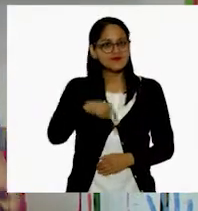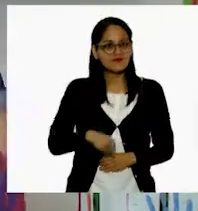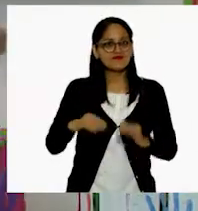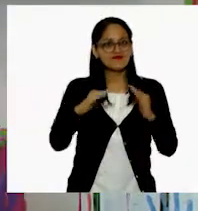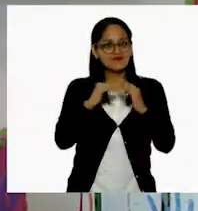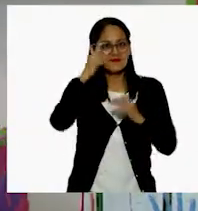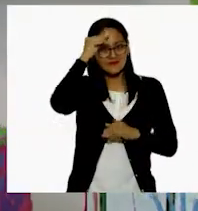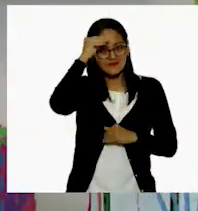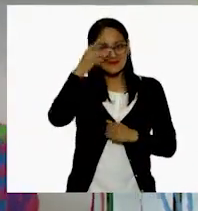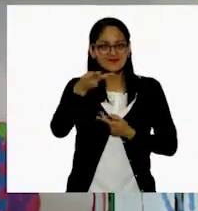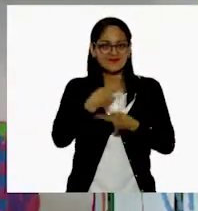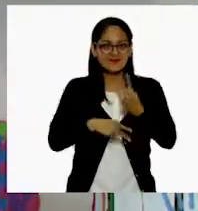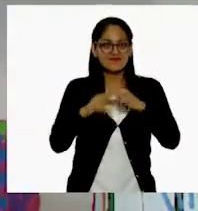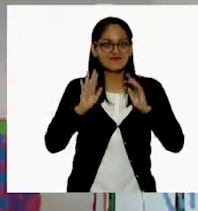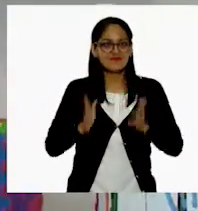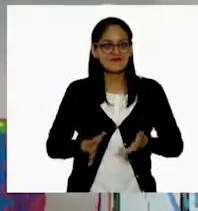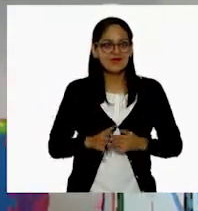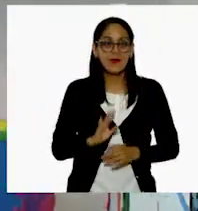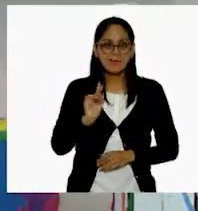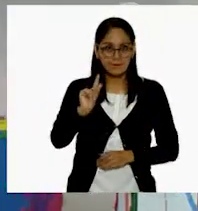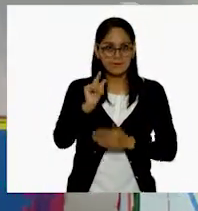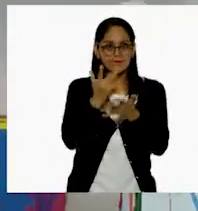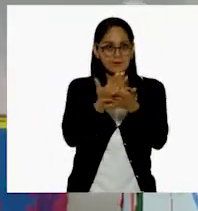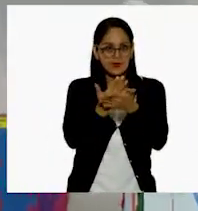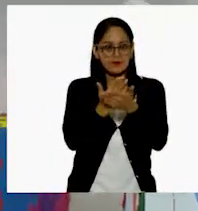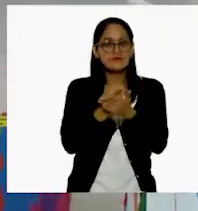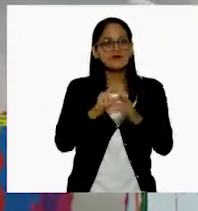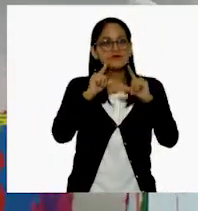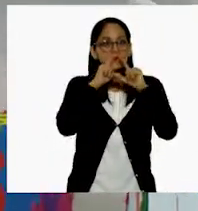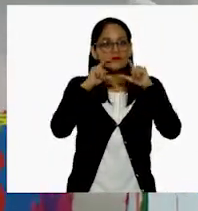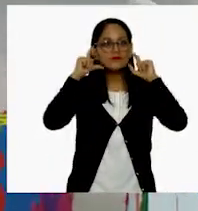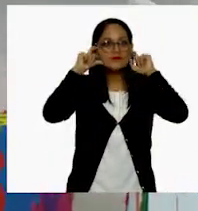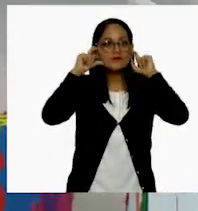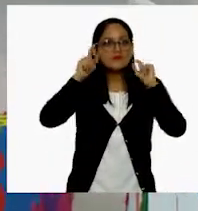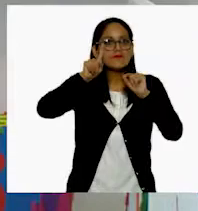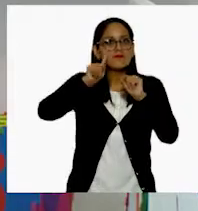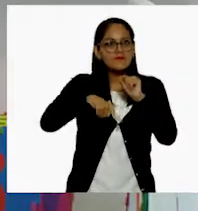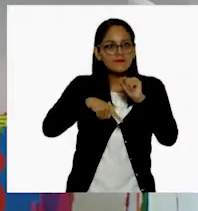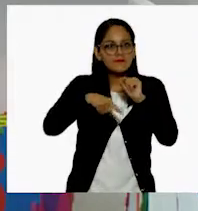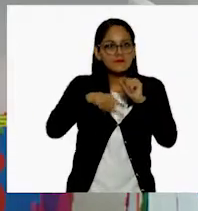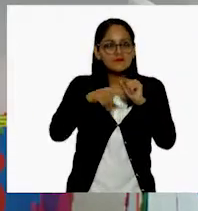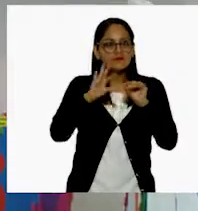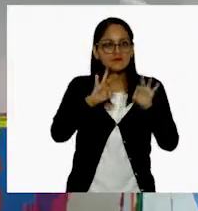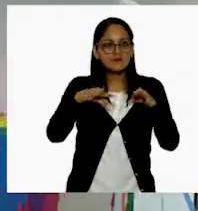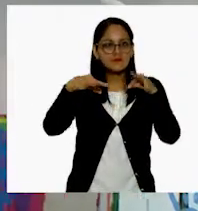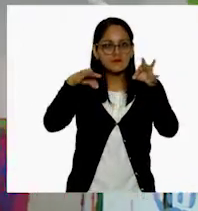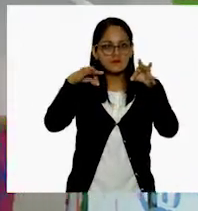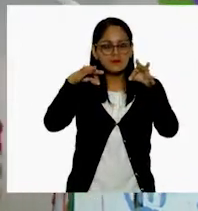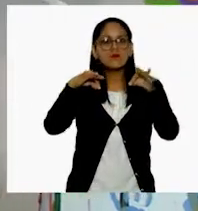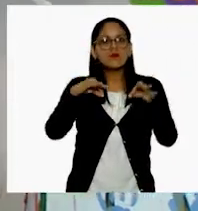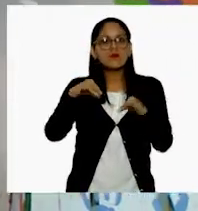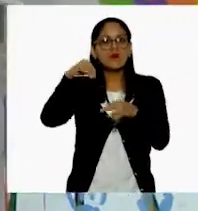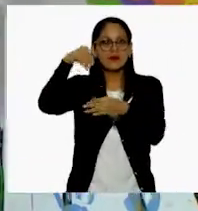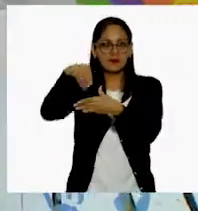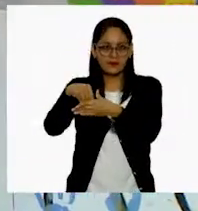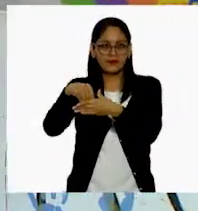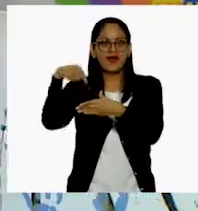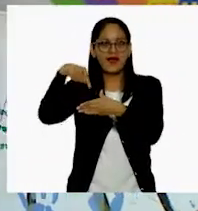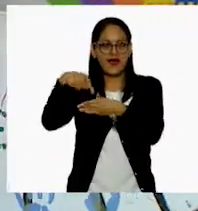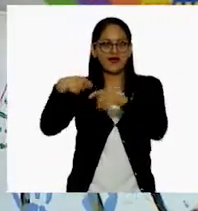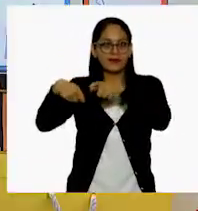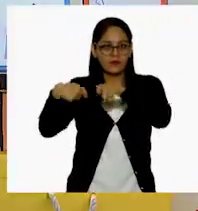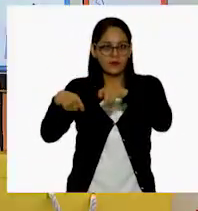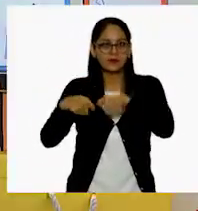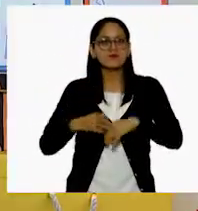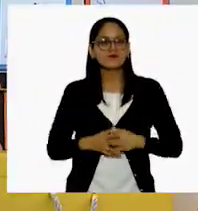Casa. Espérenme tantito, voy a quitarme el cubrebocas y voy a guardarlo aquí, tuqui,